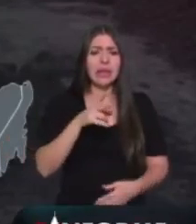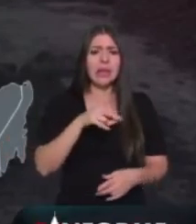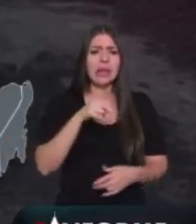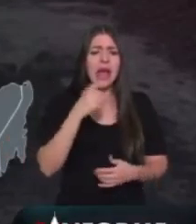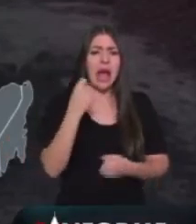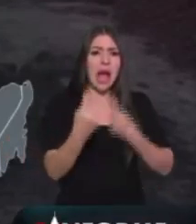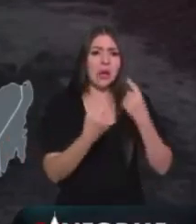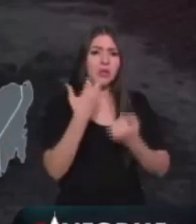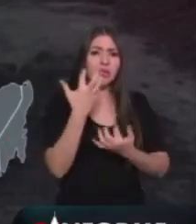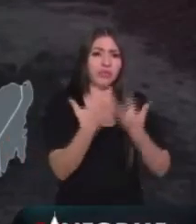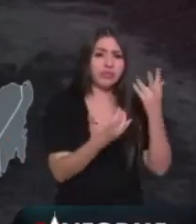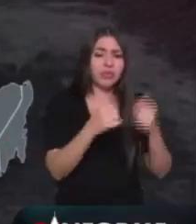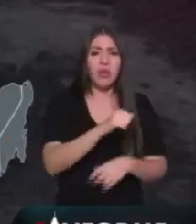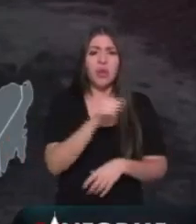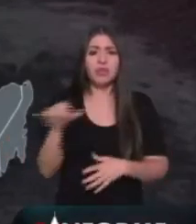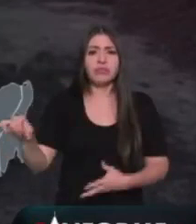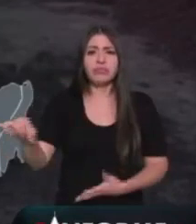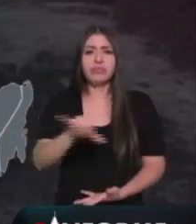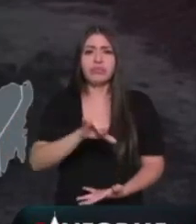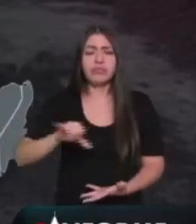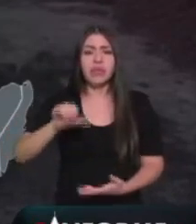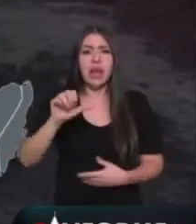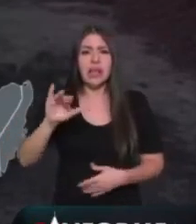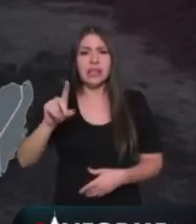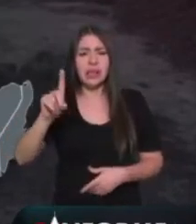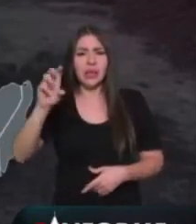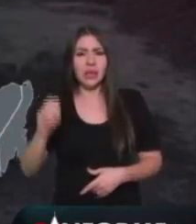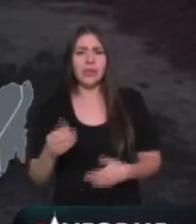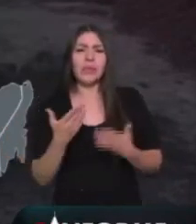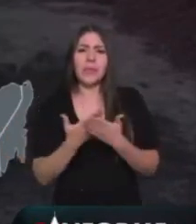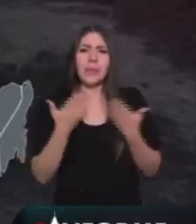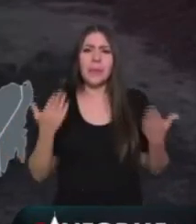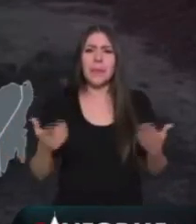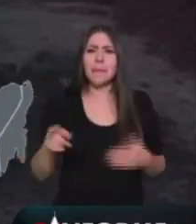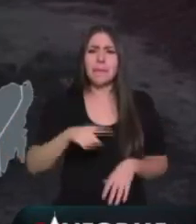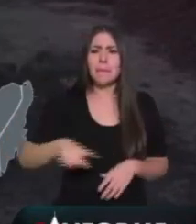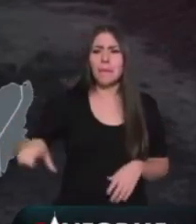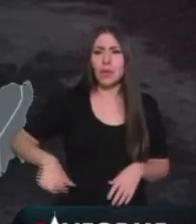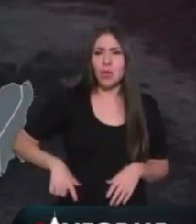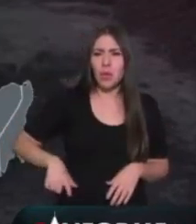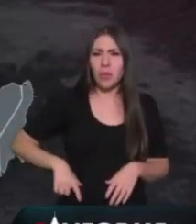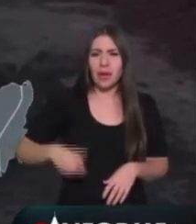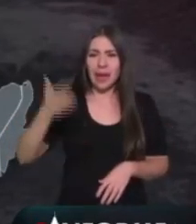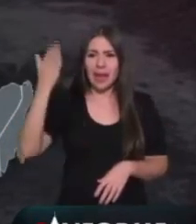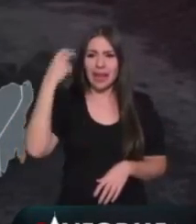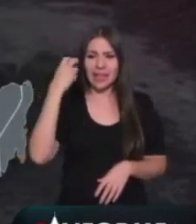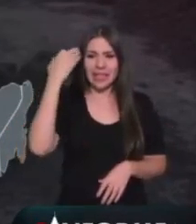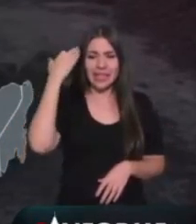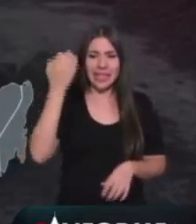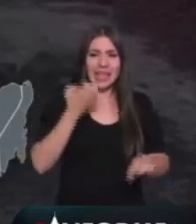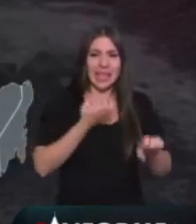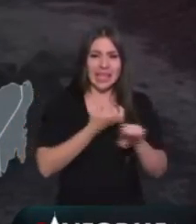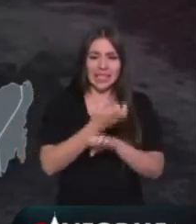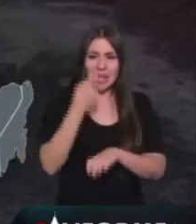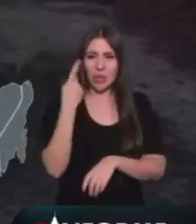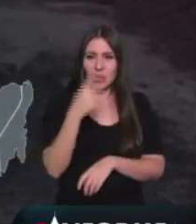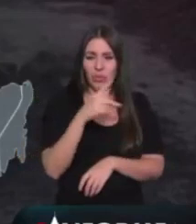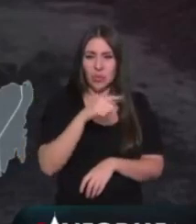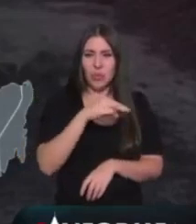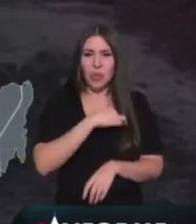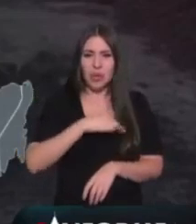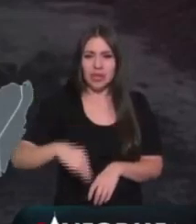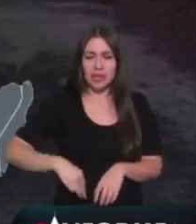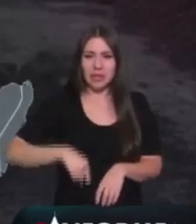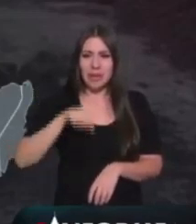comisionada Carla Quintana cuestionó que las autoridades locales, estatales y federales de ese momento no estuvieran al tanto de la